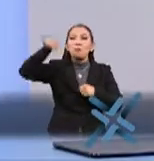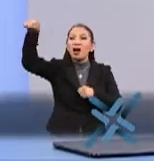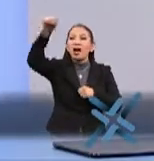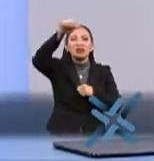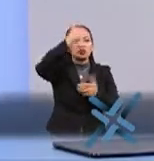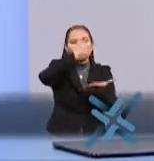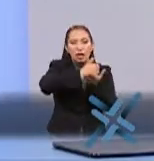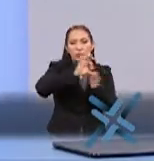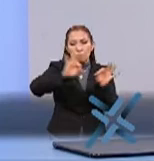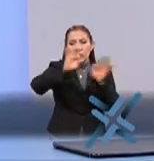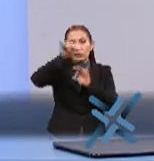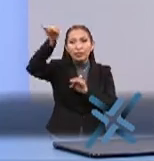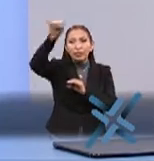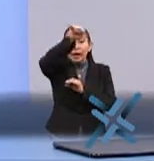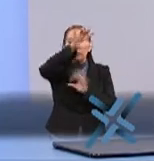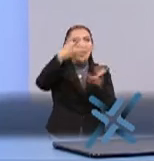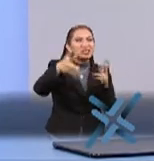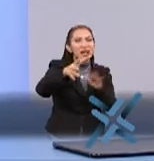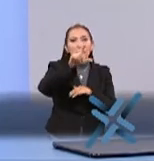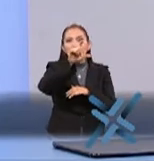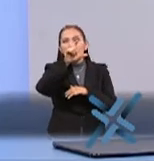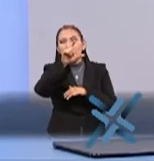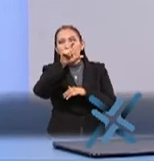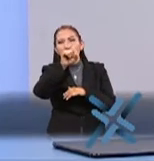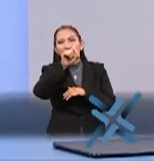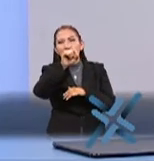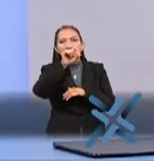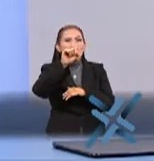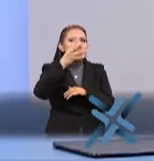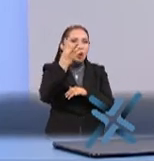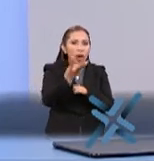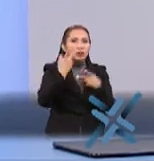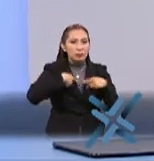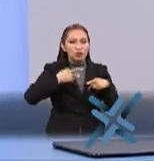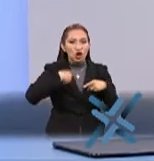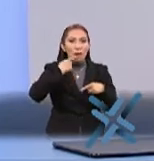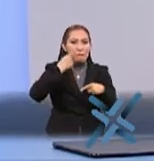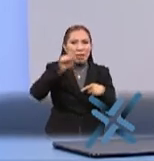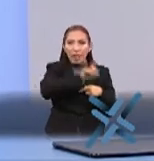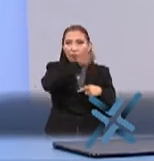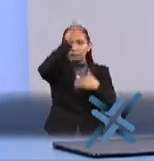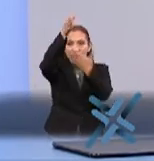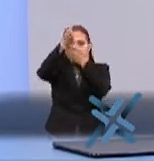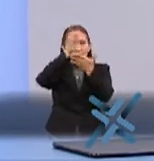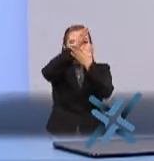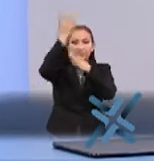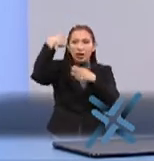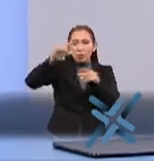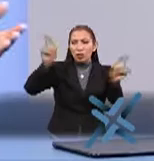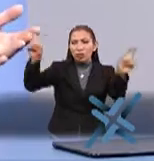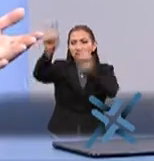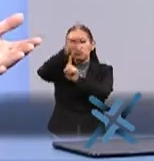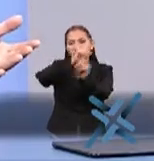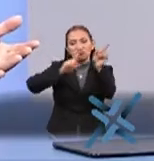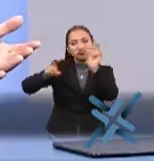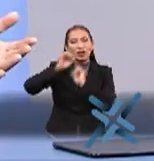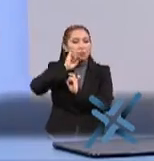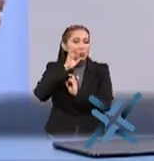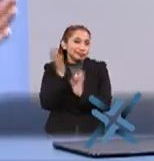principales ciudades, sí. Tenemos alrededor de 24 corresponsales exactamente, y los podemos mover, entonces